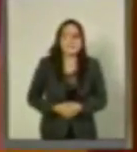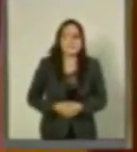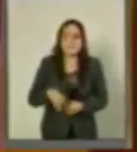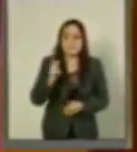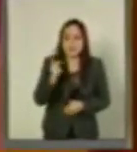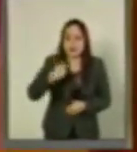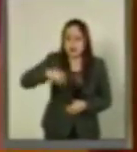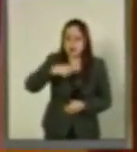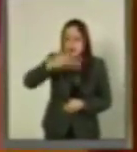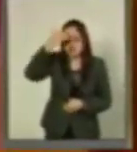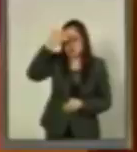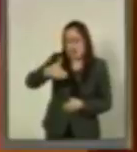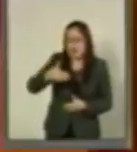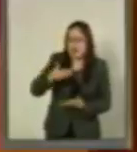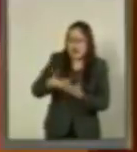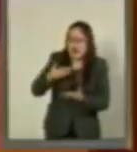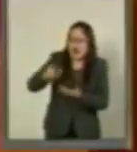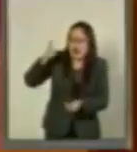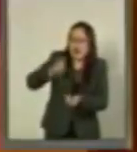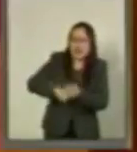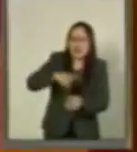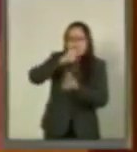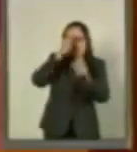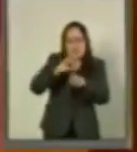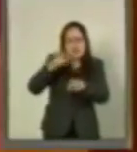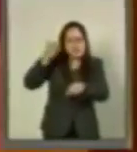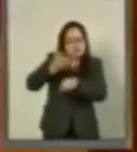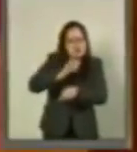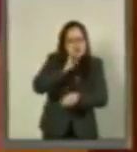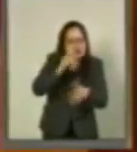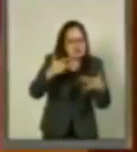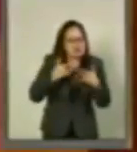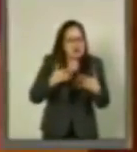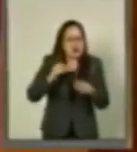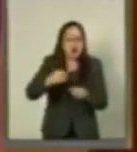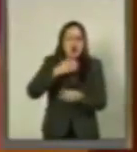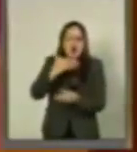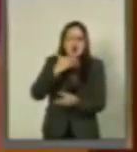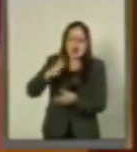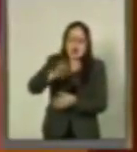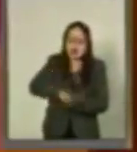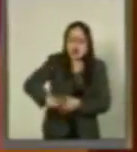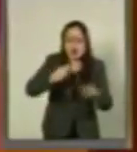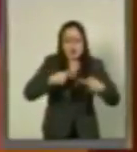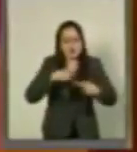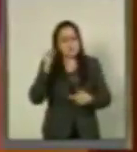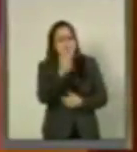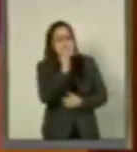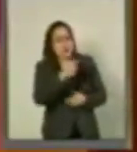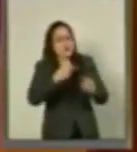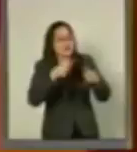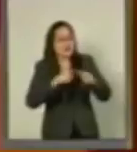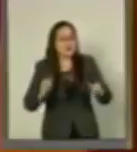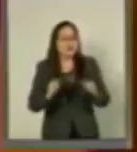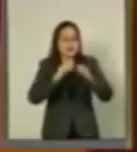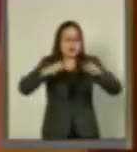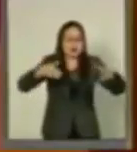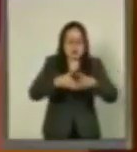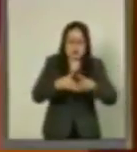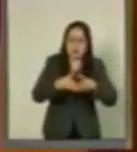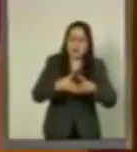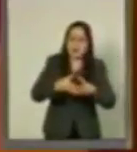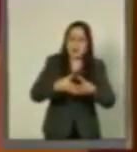esta crisis de impunidad y de corrupción que se señala desde la sociedad a diferentes entes de responsabilidad